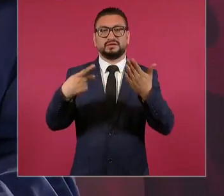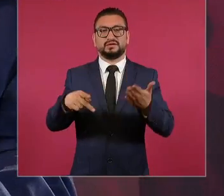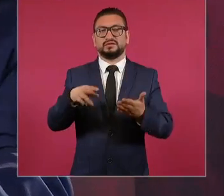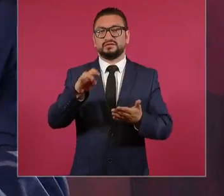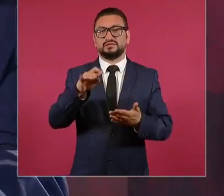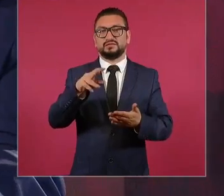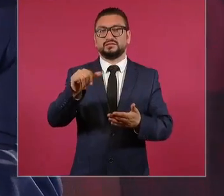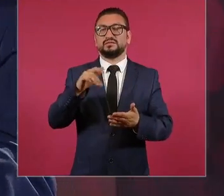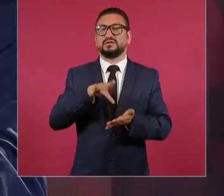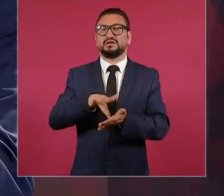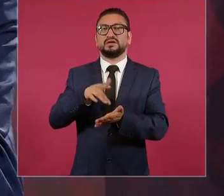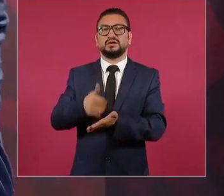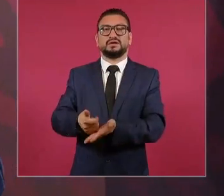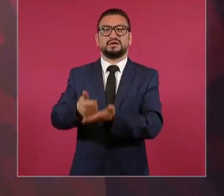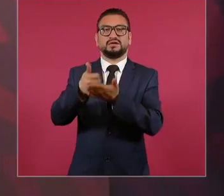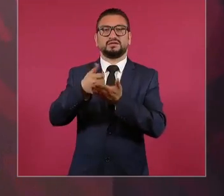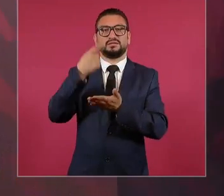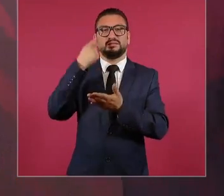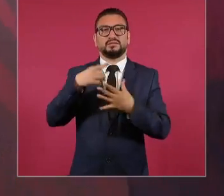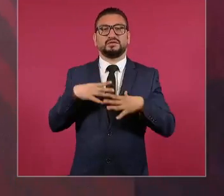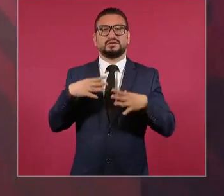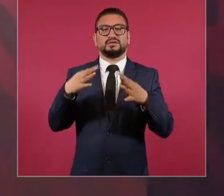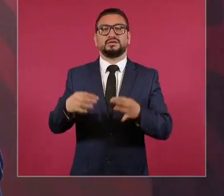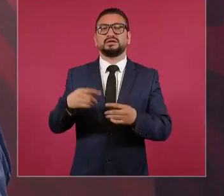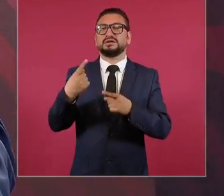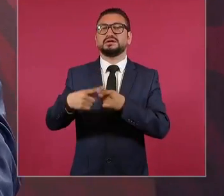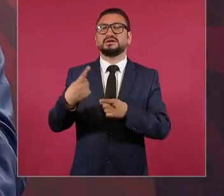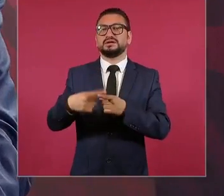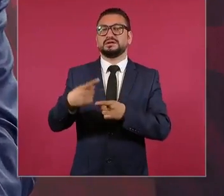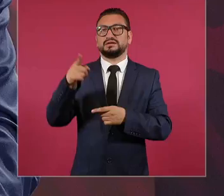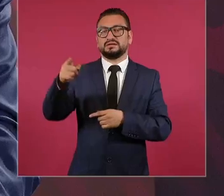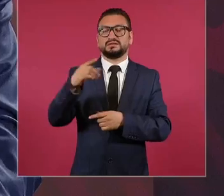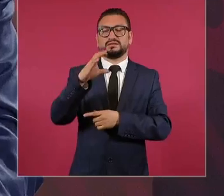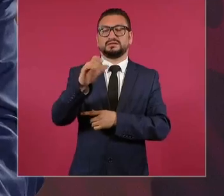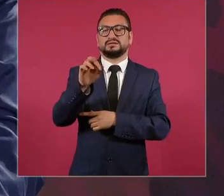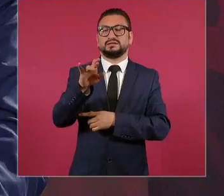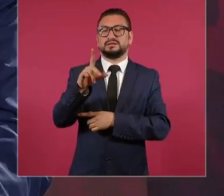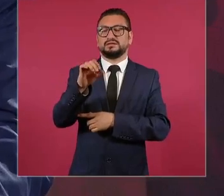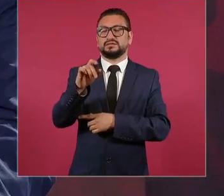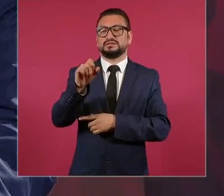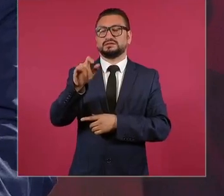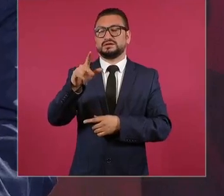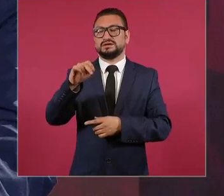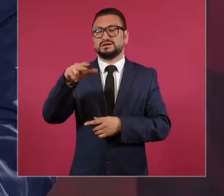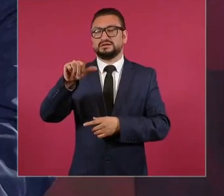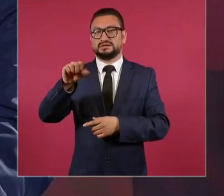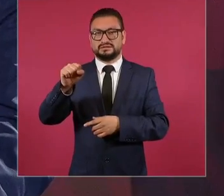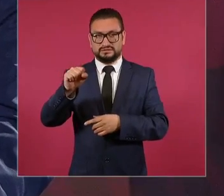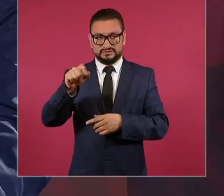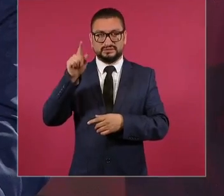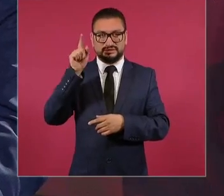a fundar Carlos Salinas de Gortag, en la ciudad de México